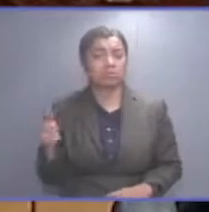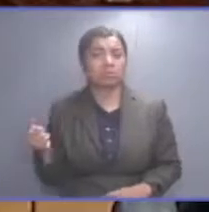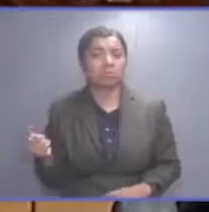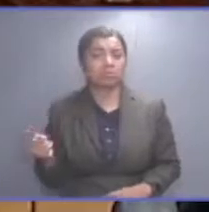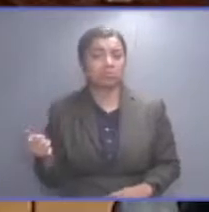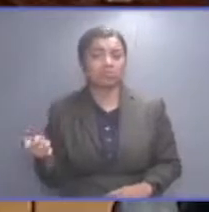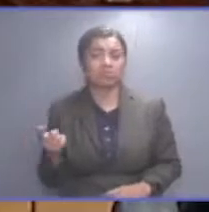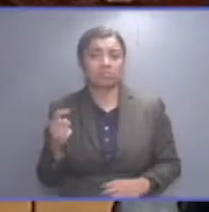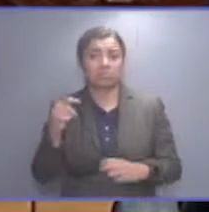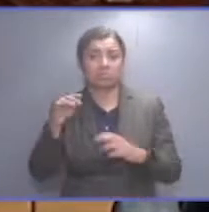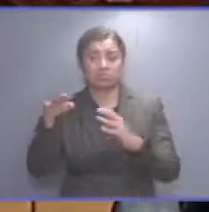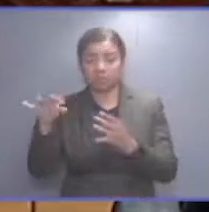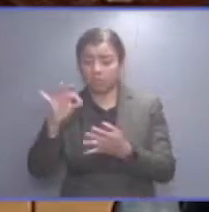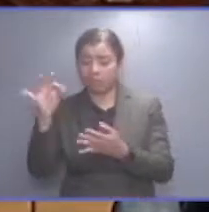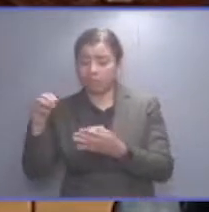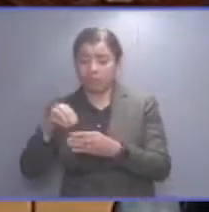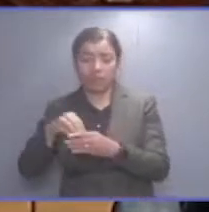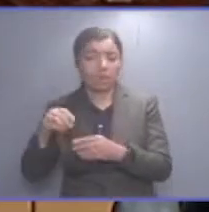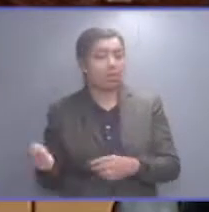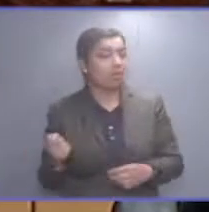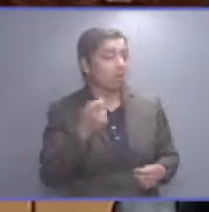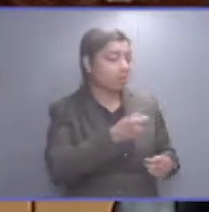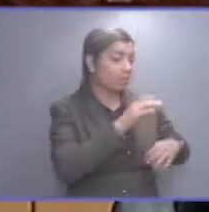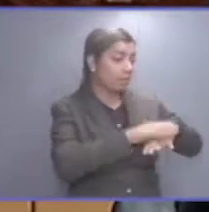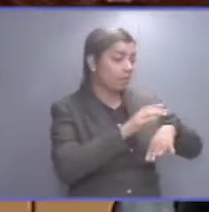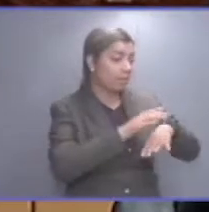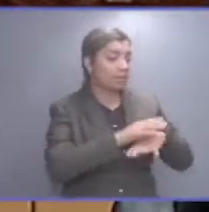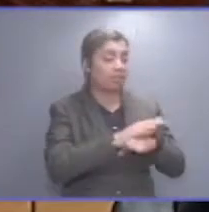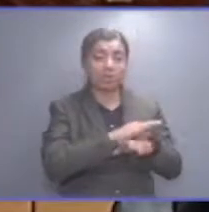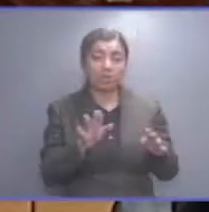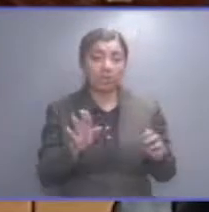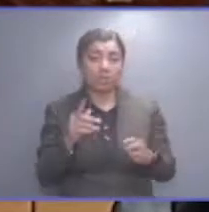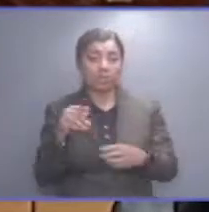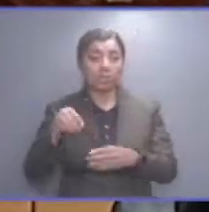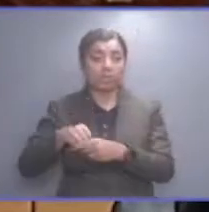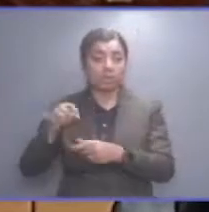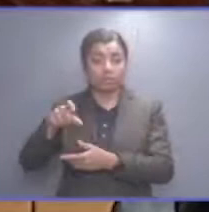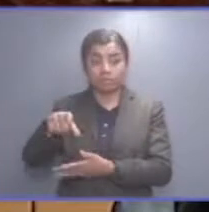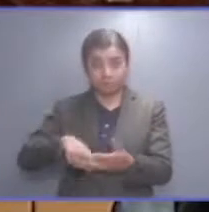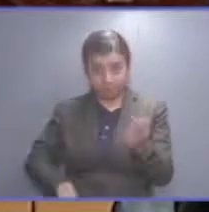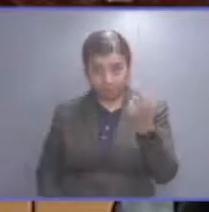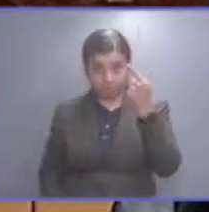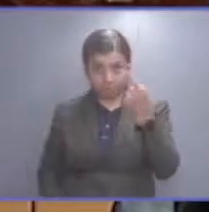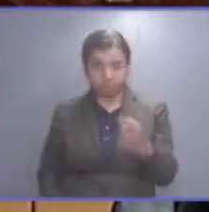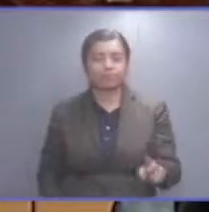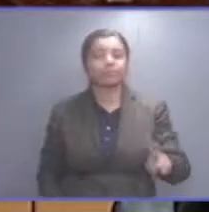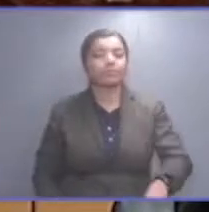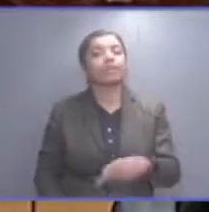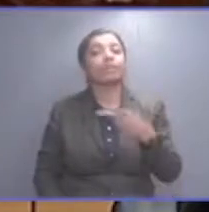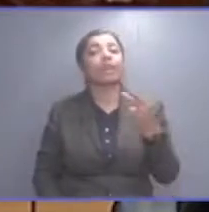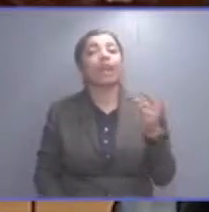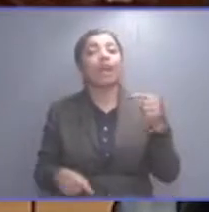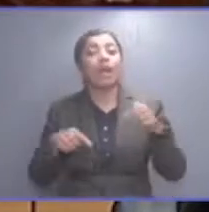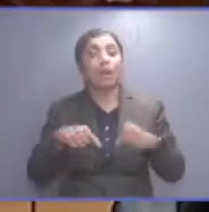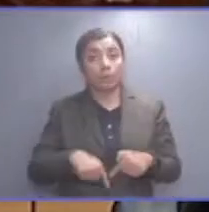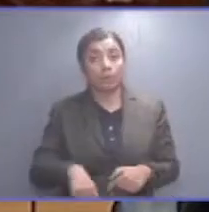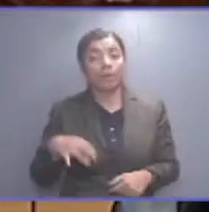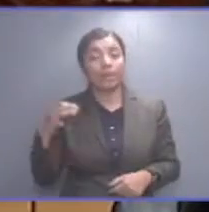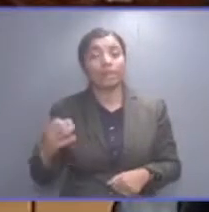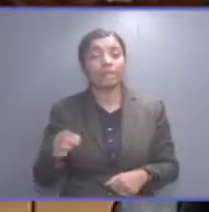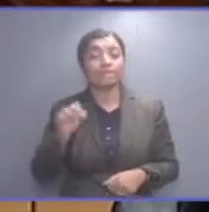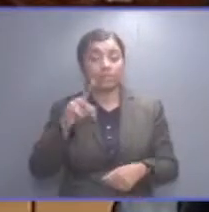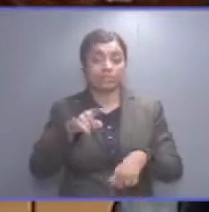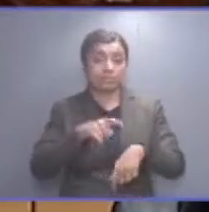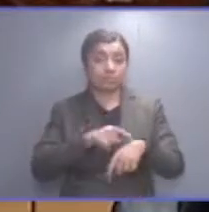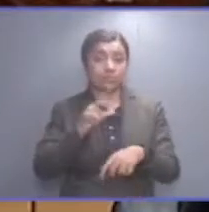existía una notificación previa de la cancelación de este producto. Ahora tienen que hacerlo en un plazo no